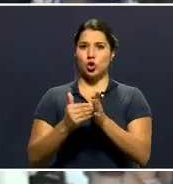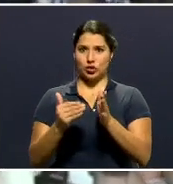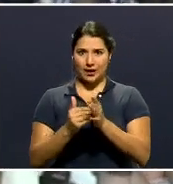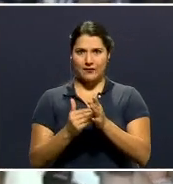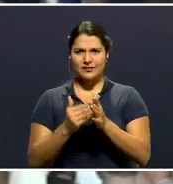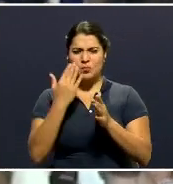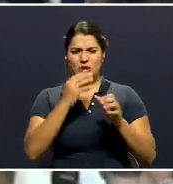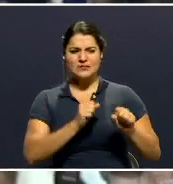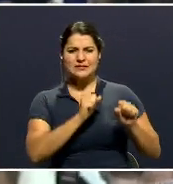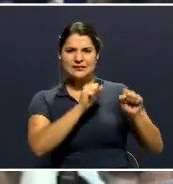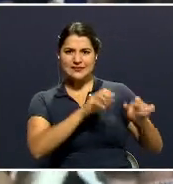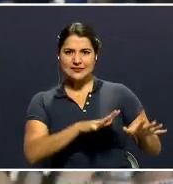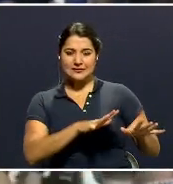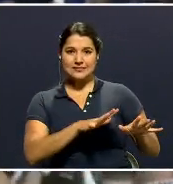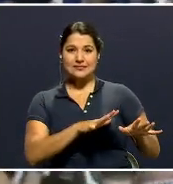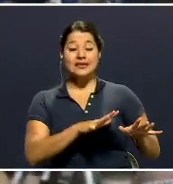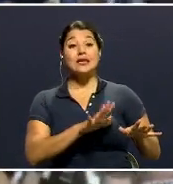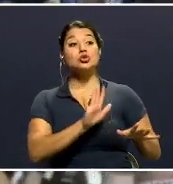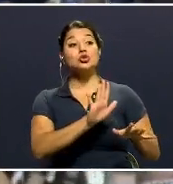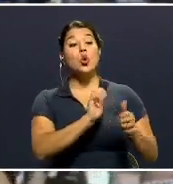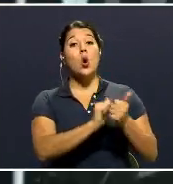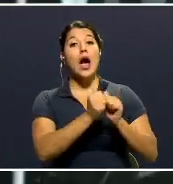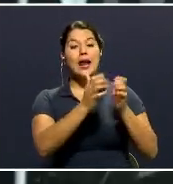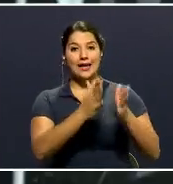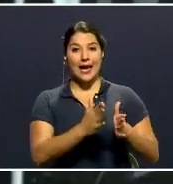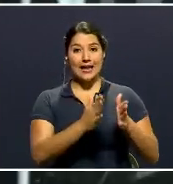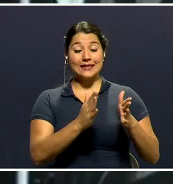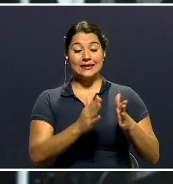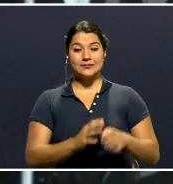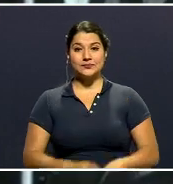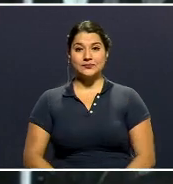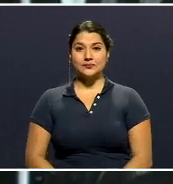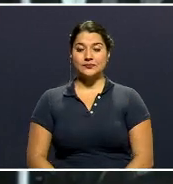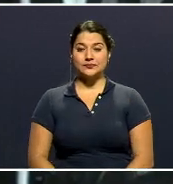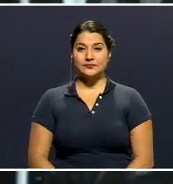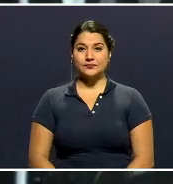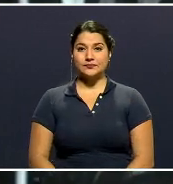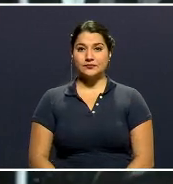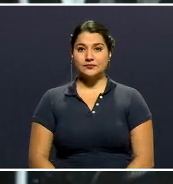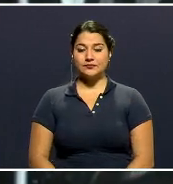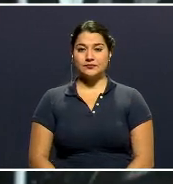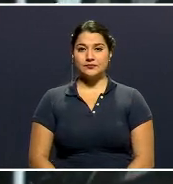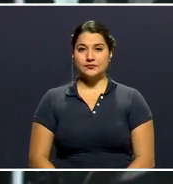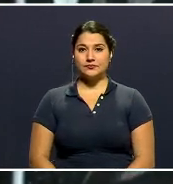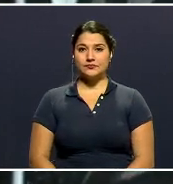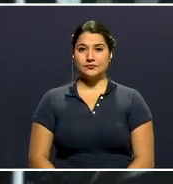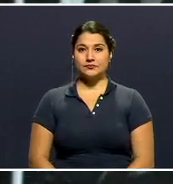su candidatura del exalcalde Pete Buttigieg y la senadora Amy Klobuchar.